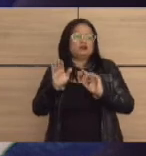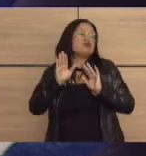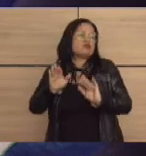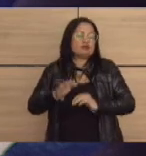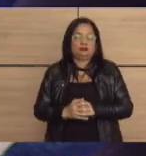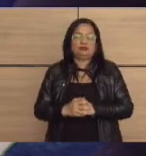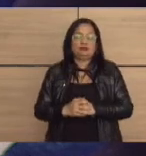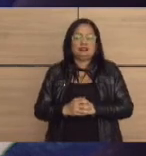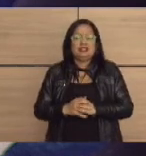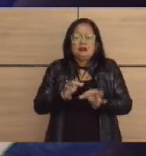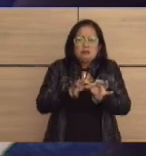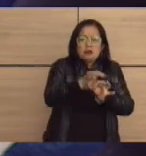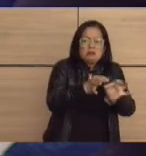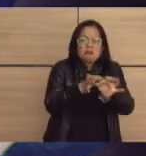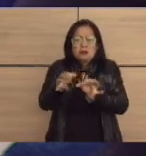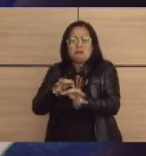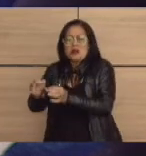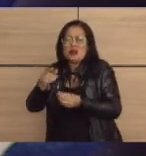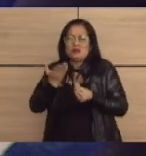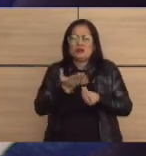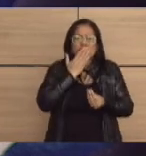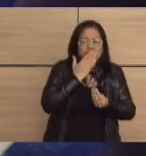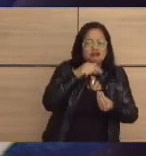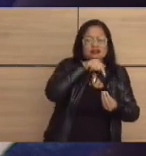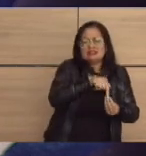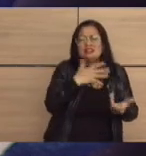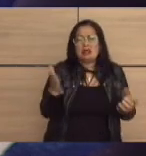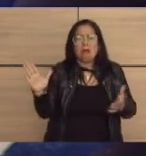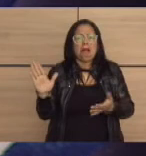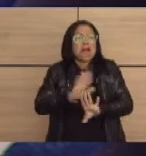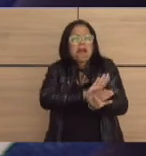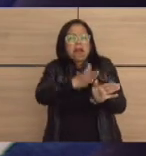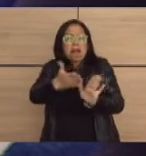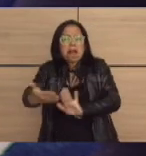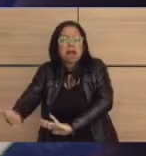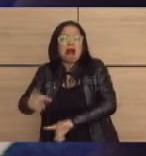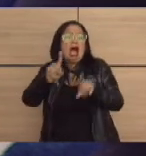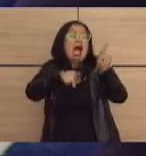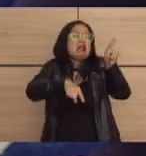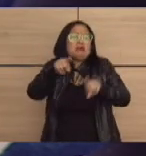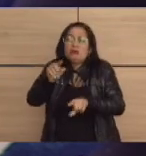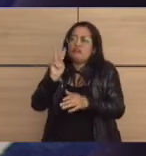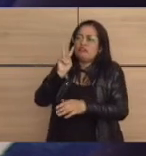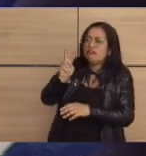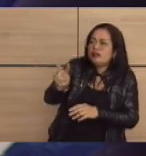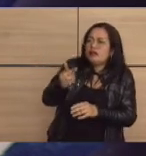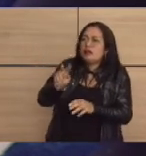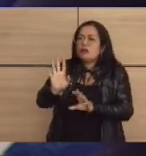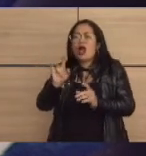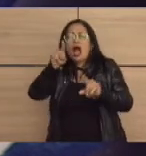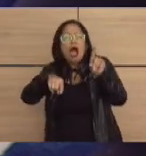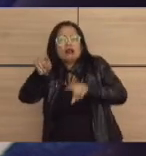muchos pueblos indígenas fueron exterminados, algunos borrados, con algunos nos encontramos casualmente por ahí cuando se abre algún